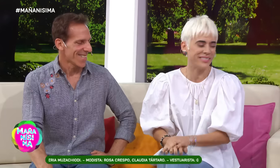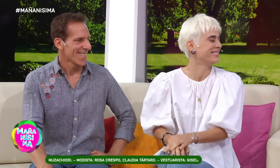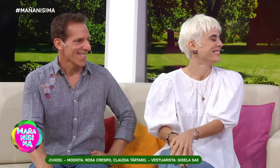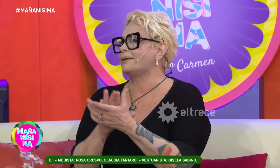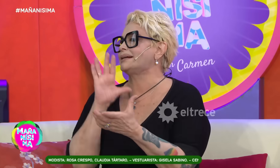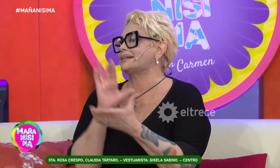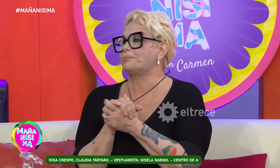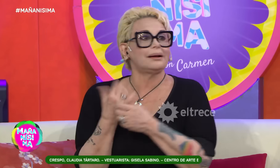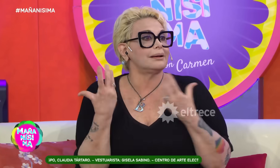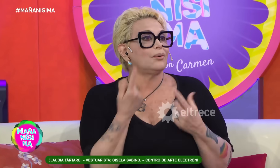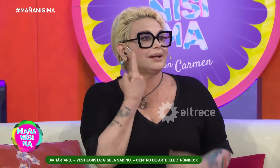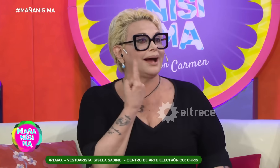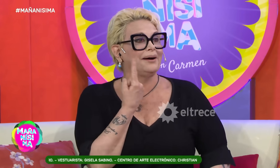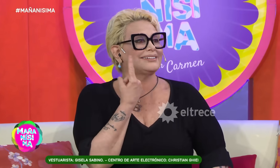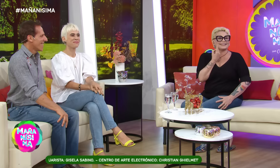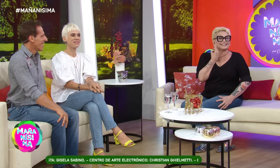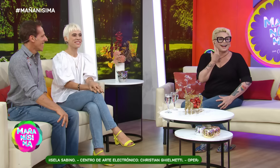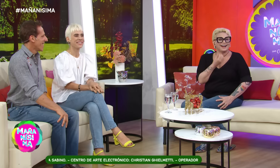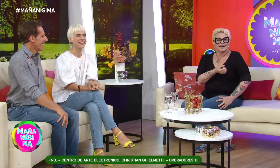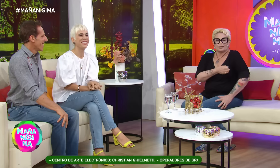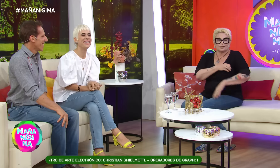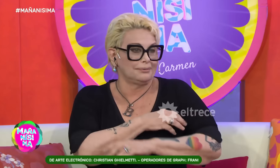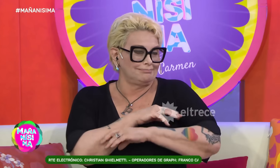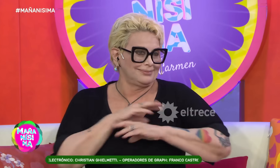Gracias. Y van a reventar, la van a llenar. Vale, la única estrella